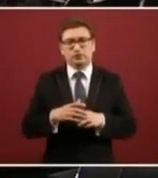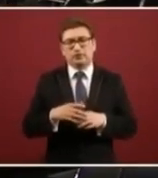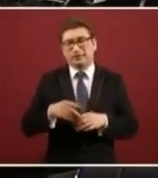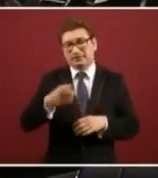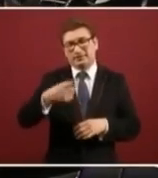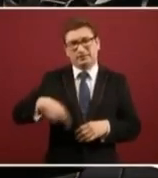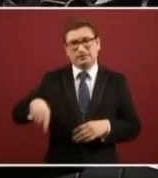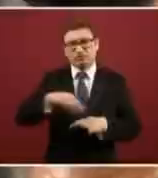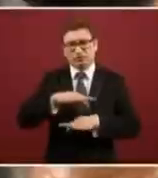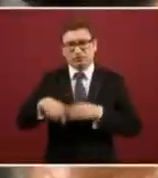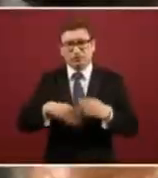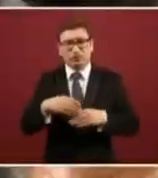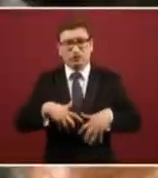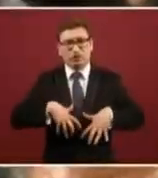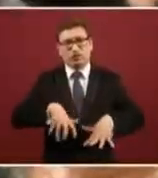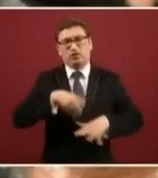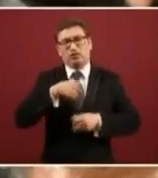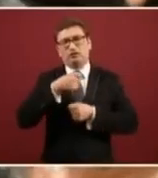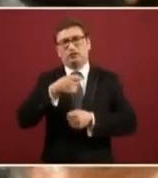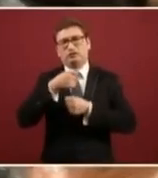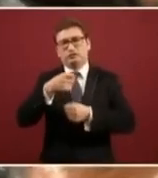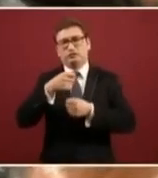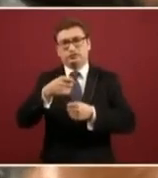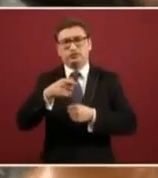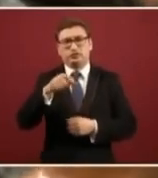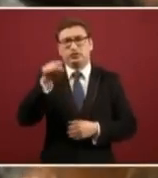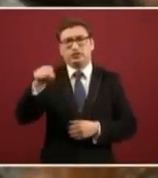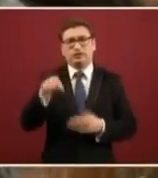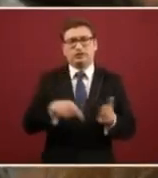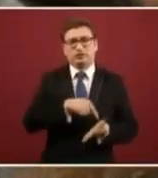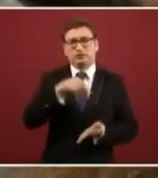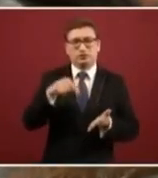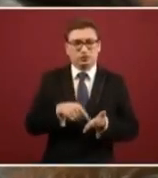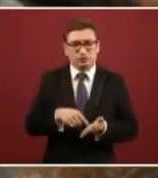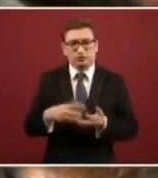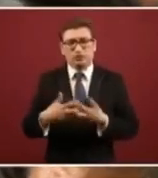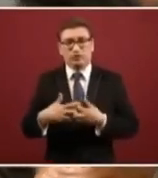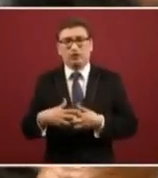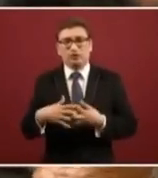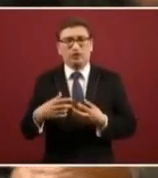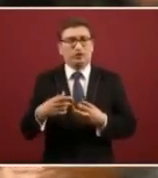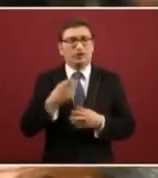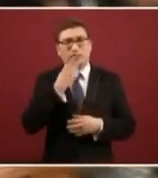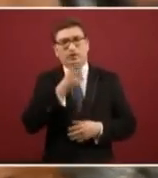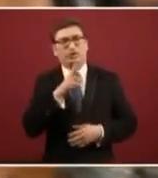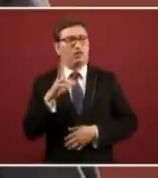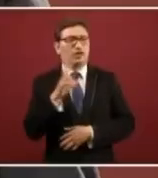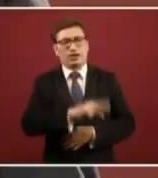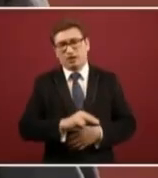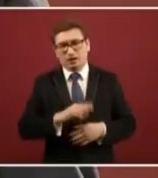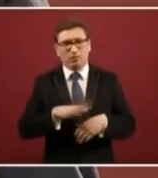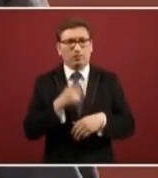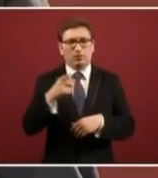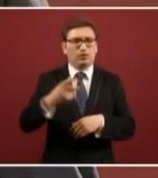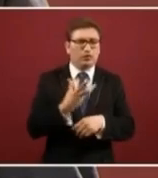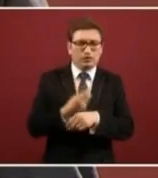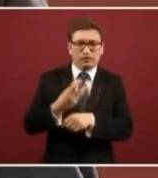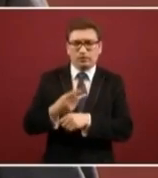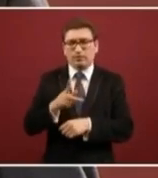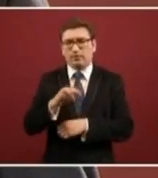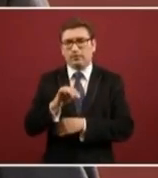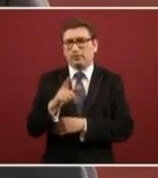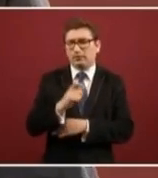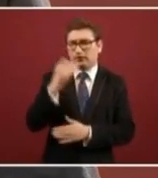subcontratistas bloquearon instalaciones. Y ellos dicen que no hay el mantenimiento suficiente en